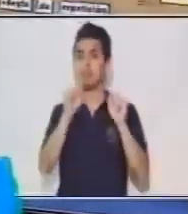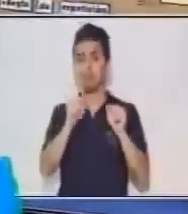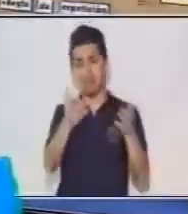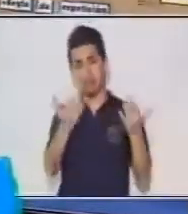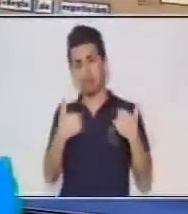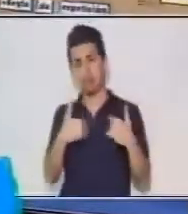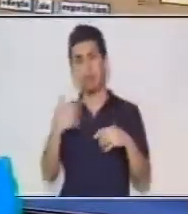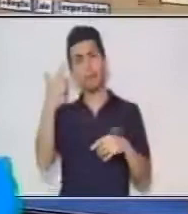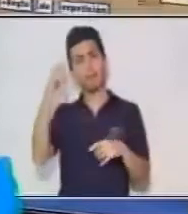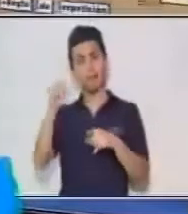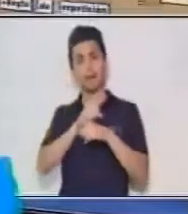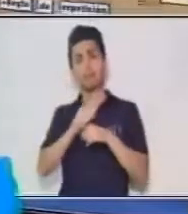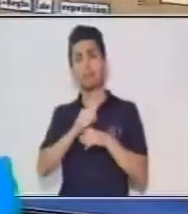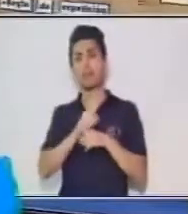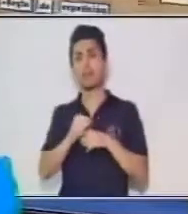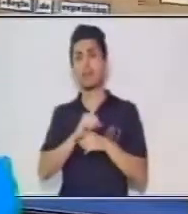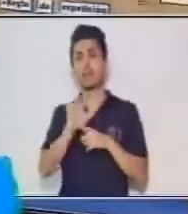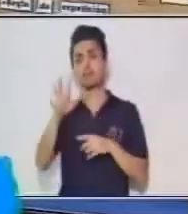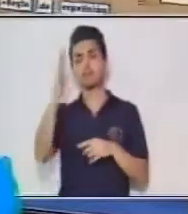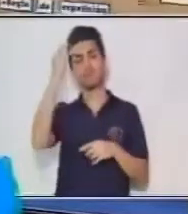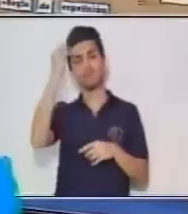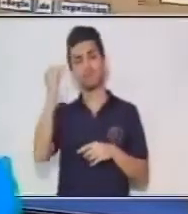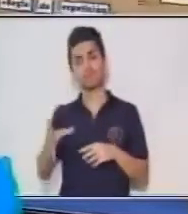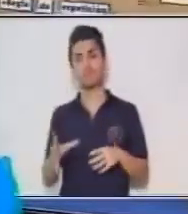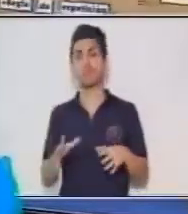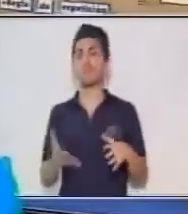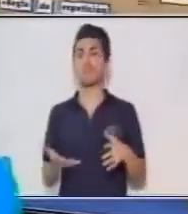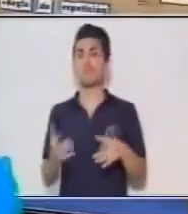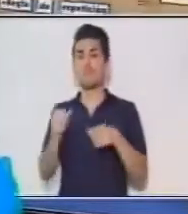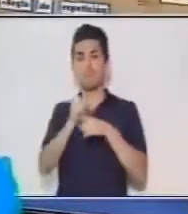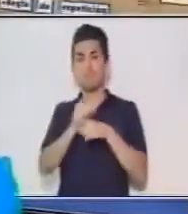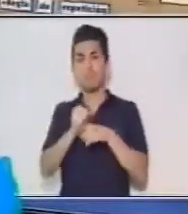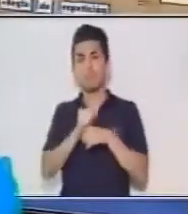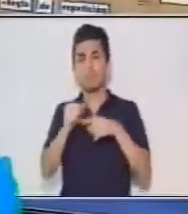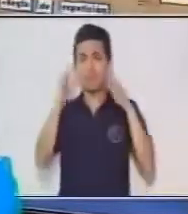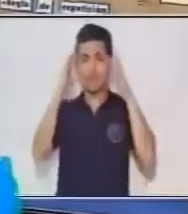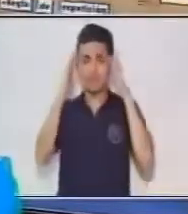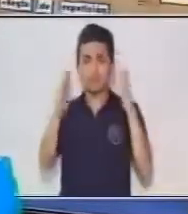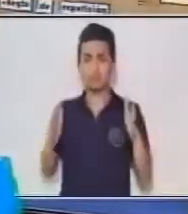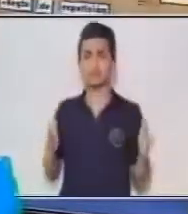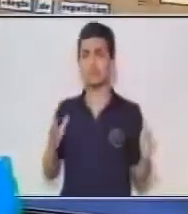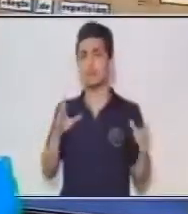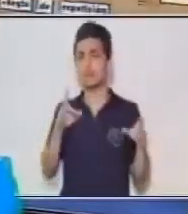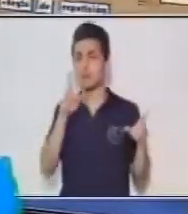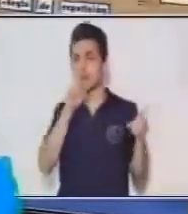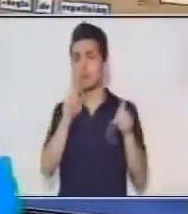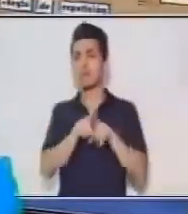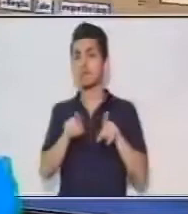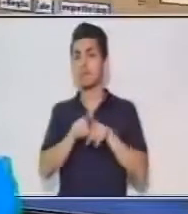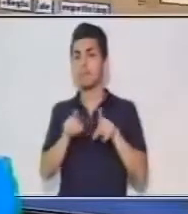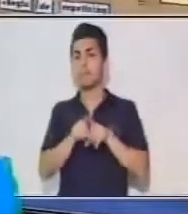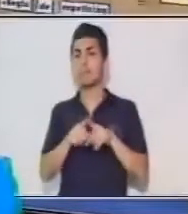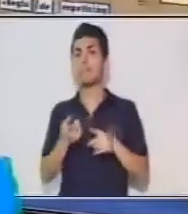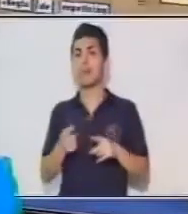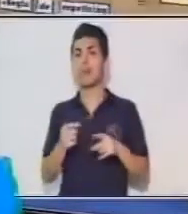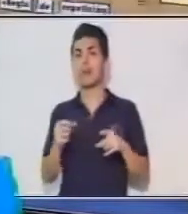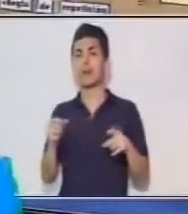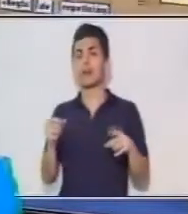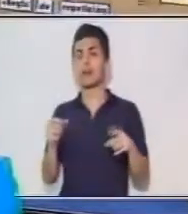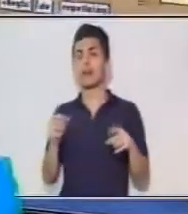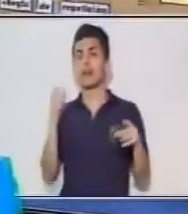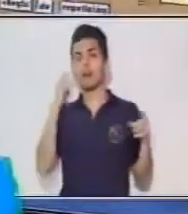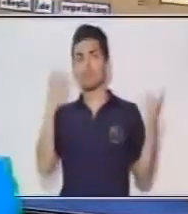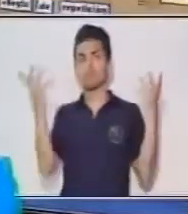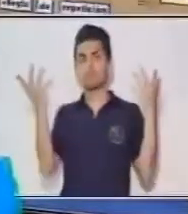ayudará a ejercitarse sus habilidades, destrezas, atención y sobre todo la ejercitación y